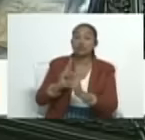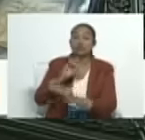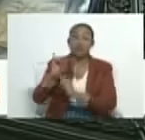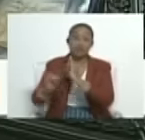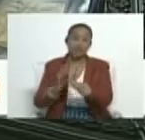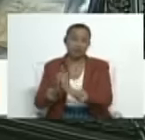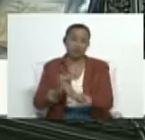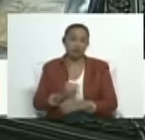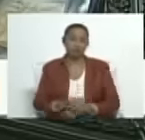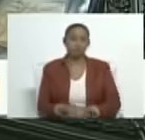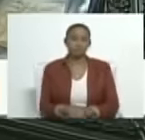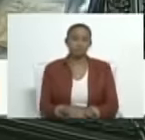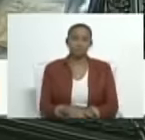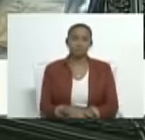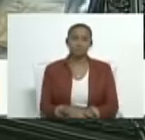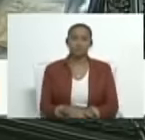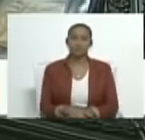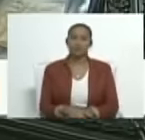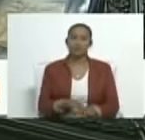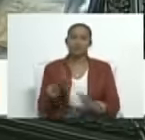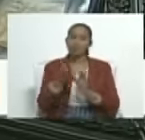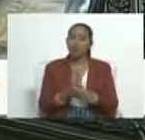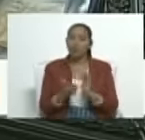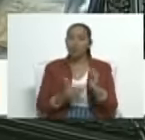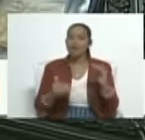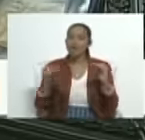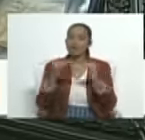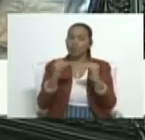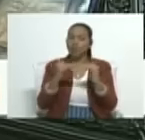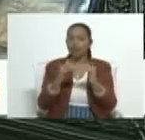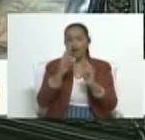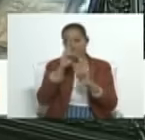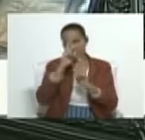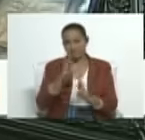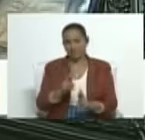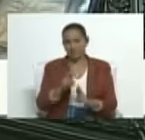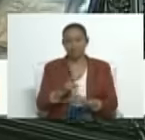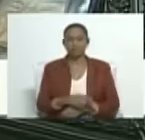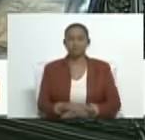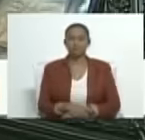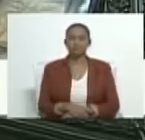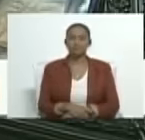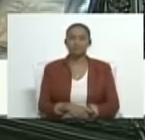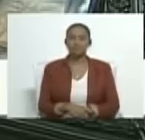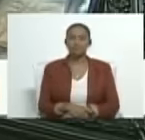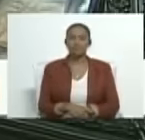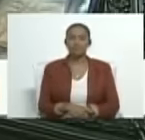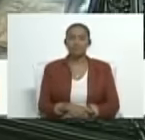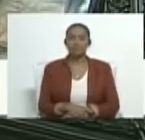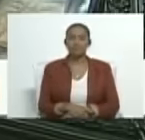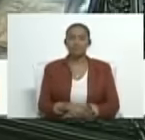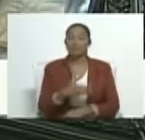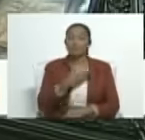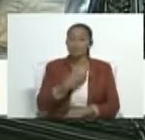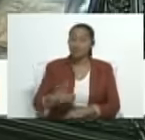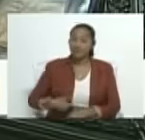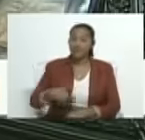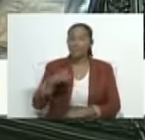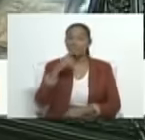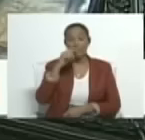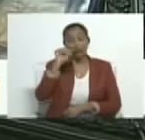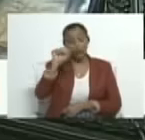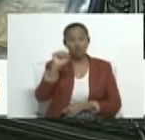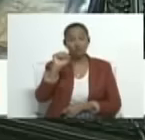cooperación en términos de igualdad y de respeto. Y el presidente Nicolás Maduro ha hecho el